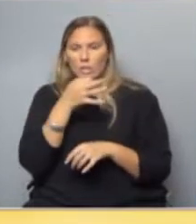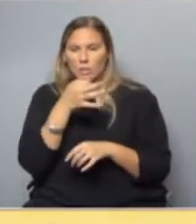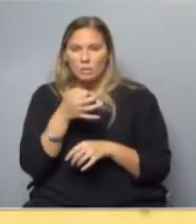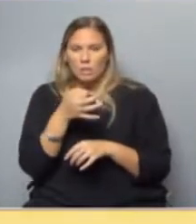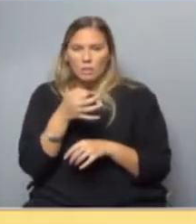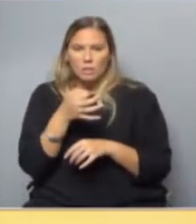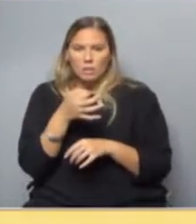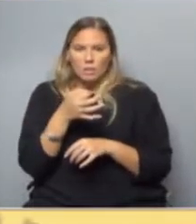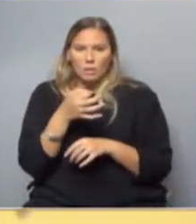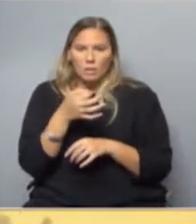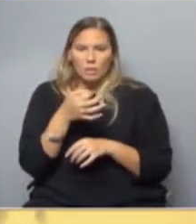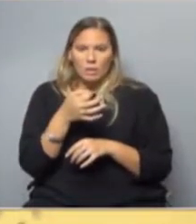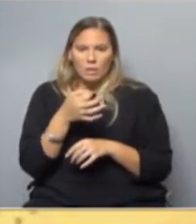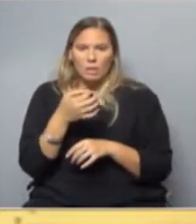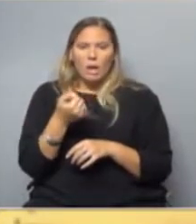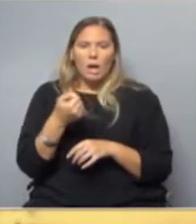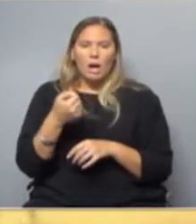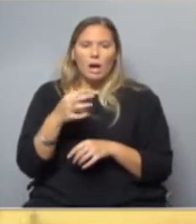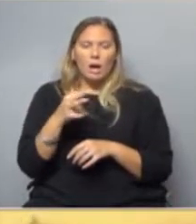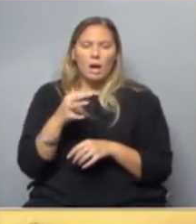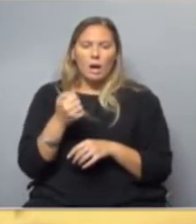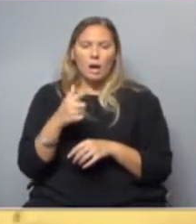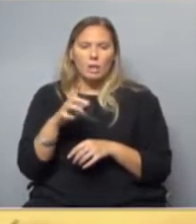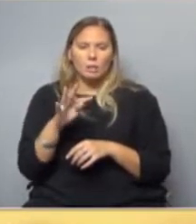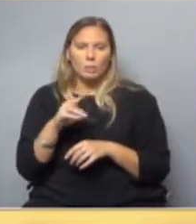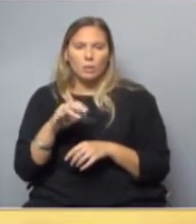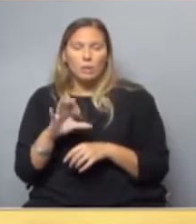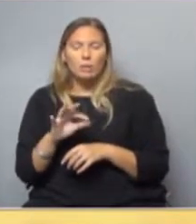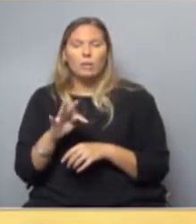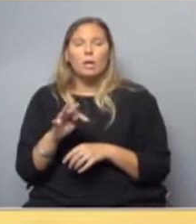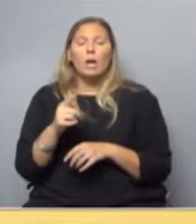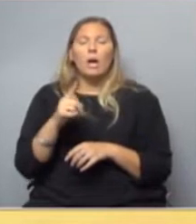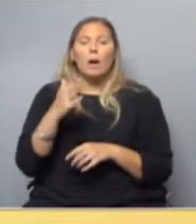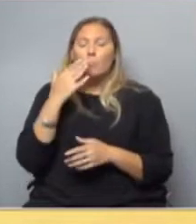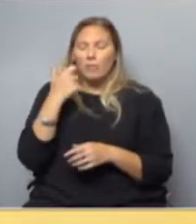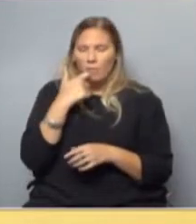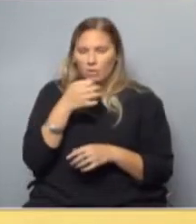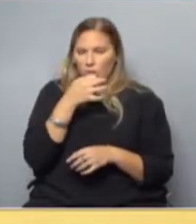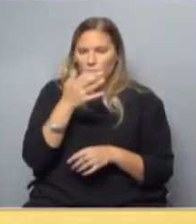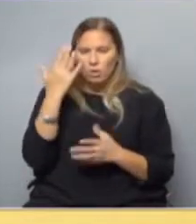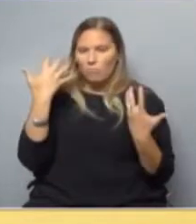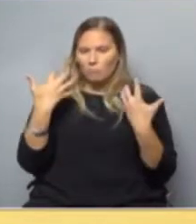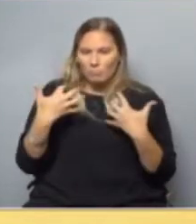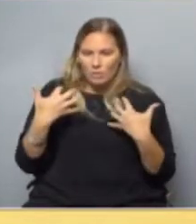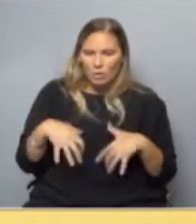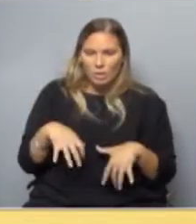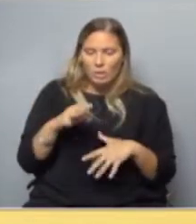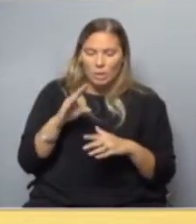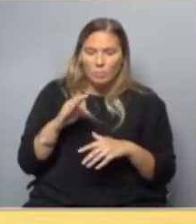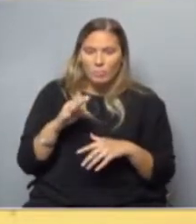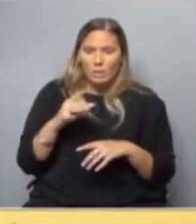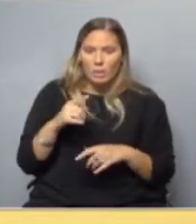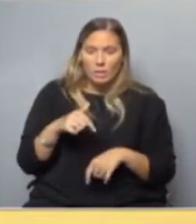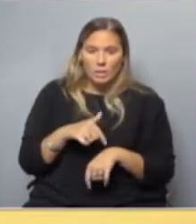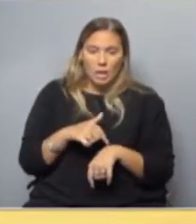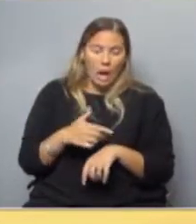el de Al Bayt, Al Tumama y el 974. Está bien. Omití decir, pero no me quería detener mucho en eso, que ya en